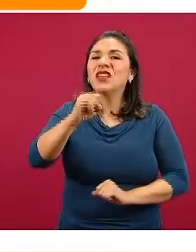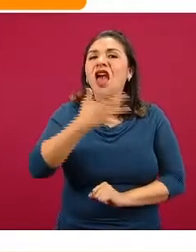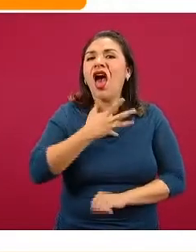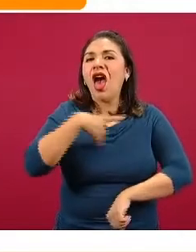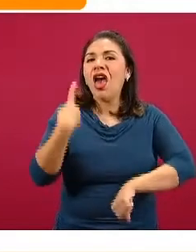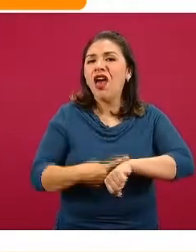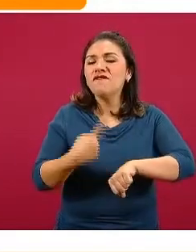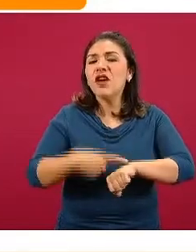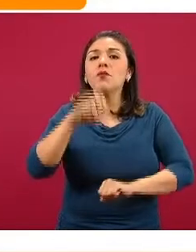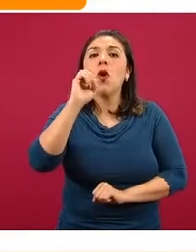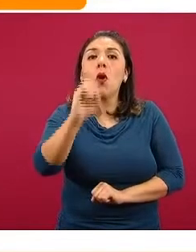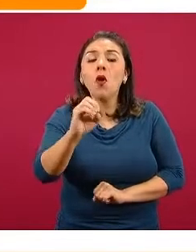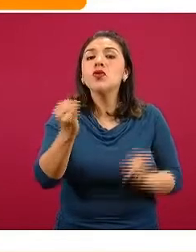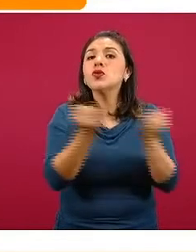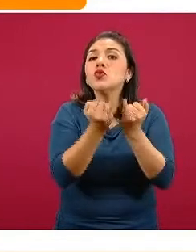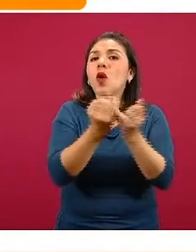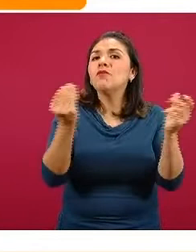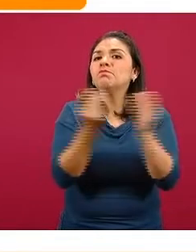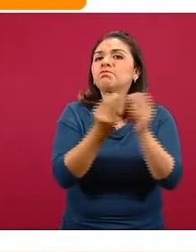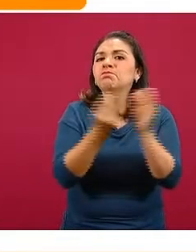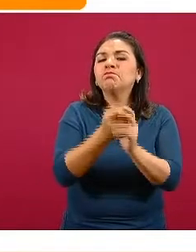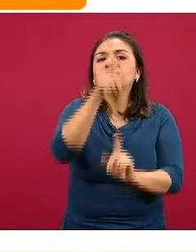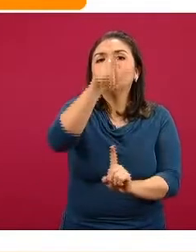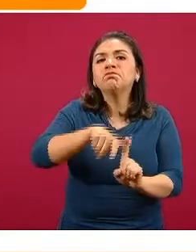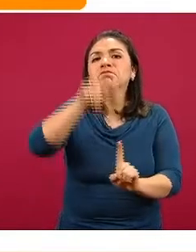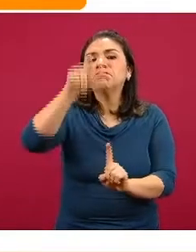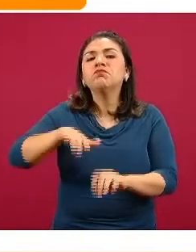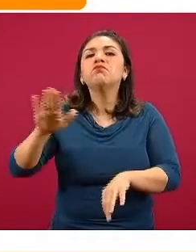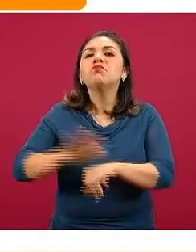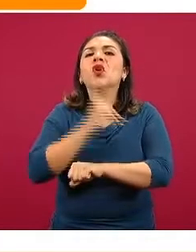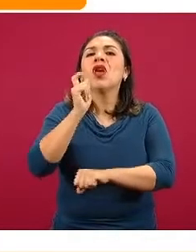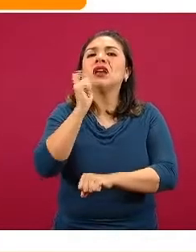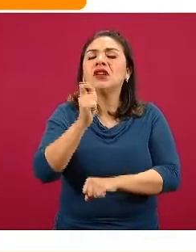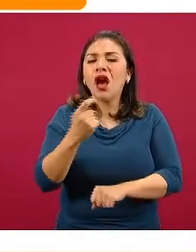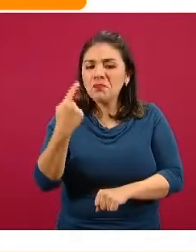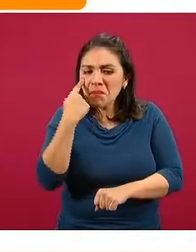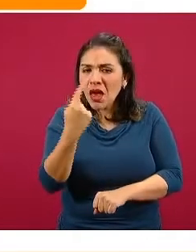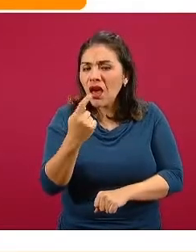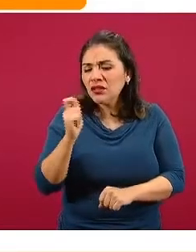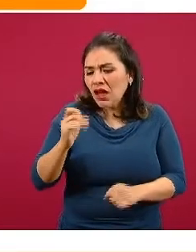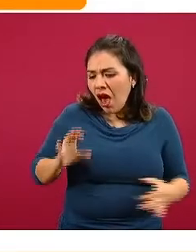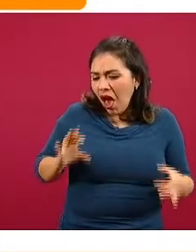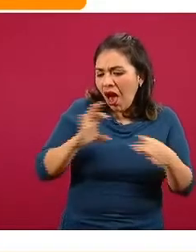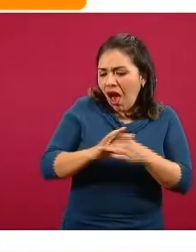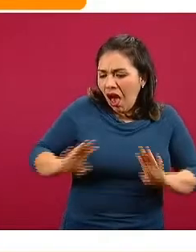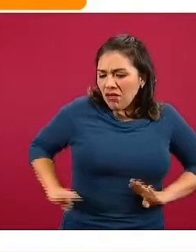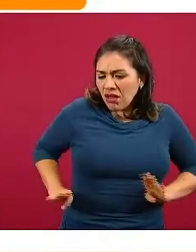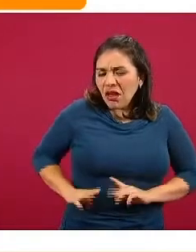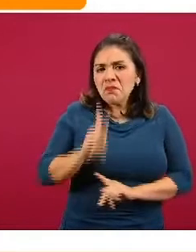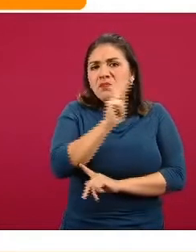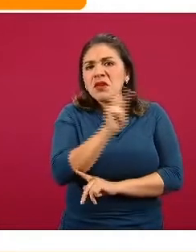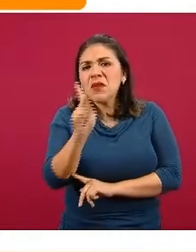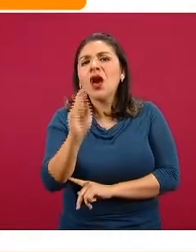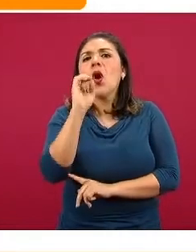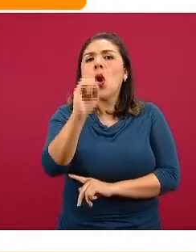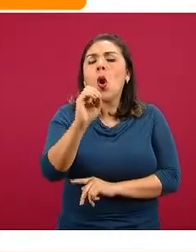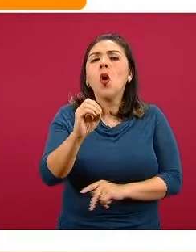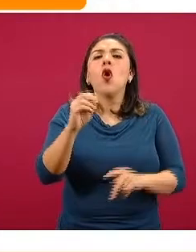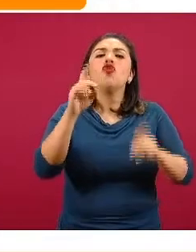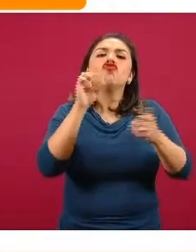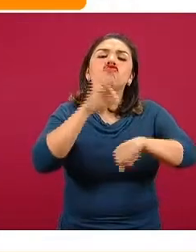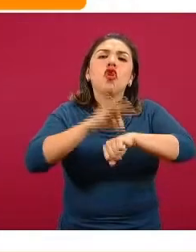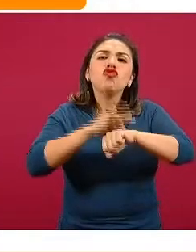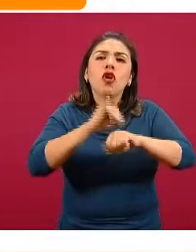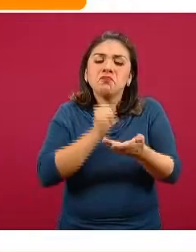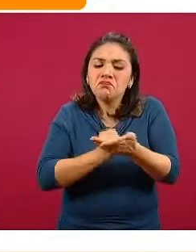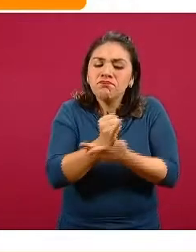o también han sido clasificadas por la Asociación Epidemiológica o por la Dictaminación